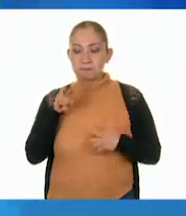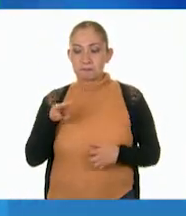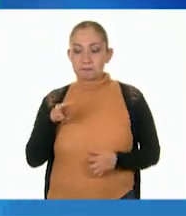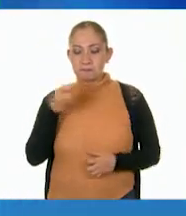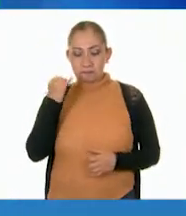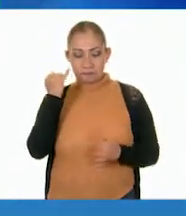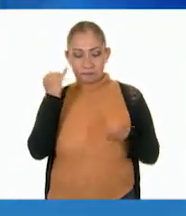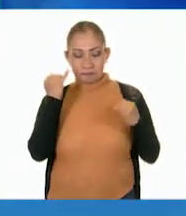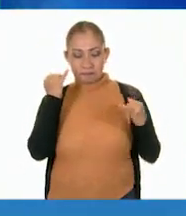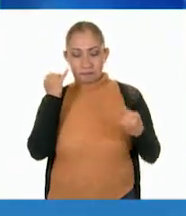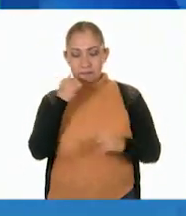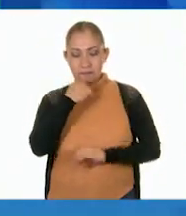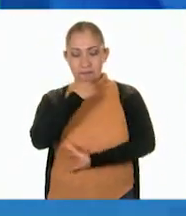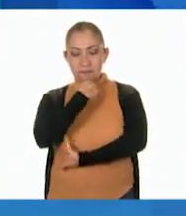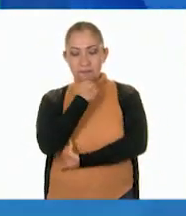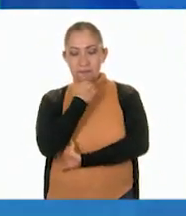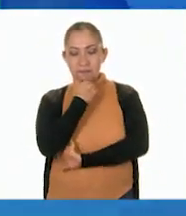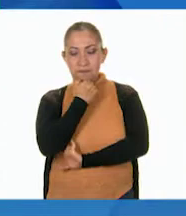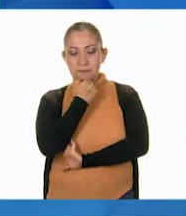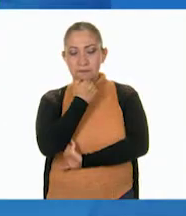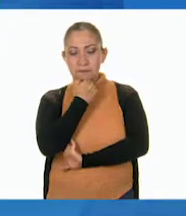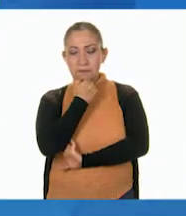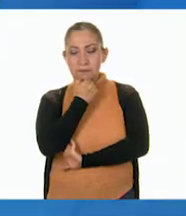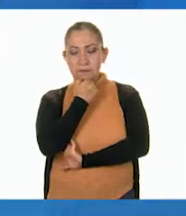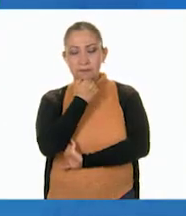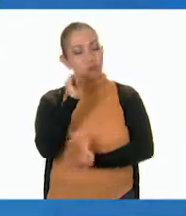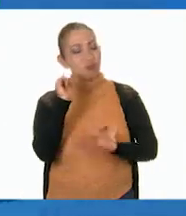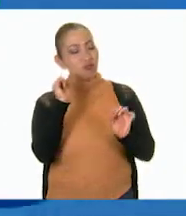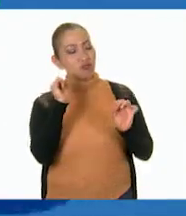idea. Así que le dijo: ok,